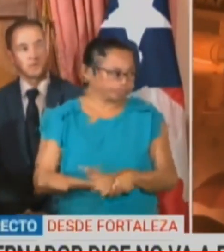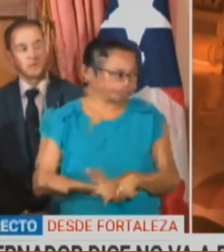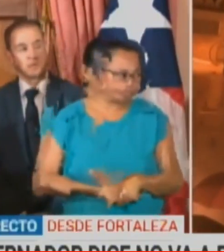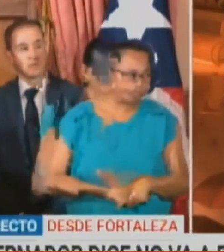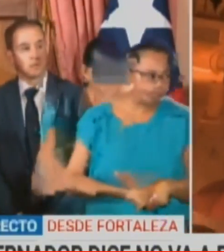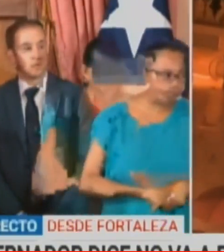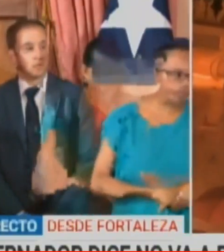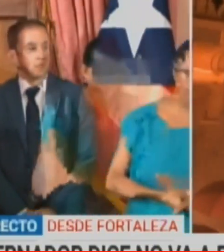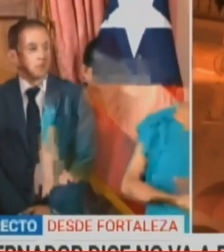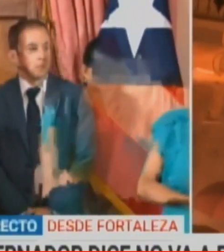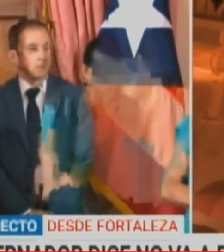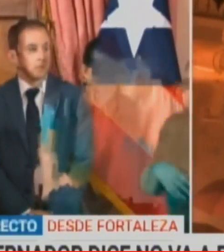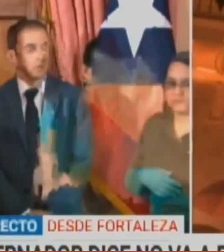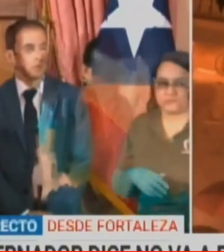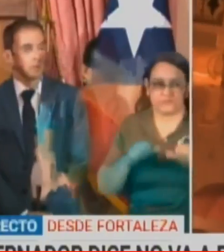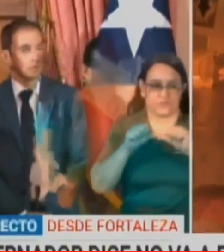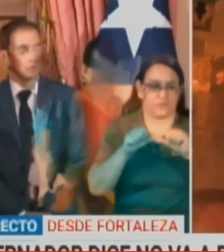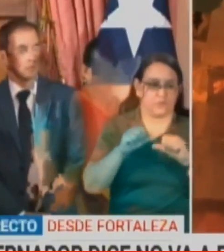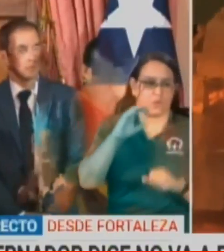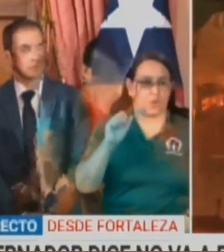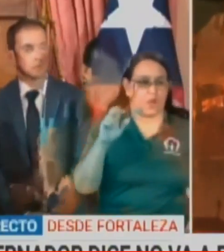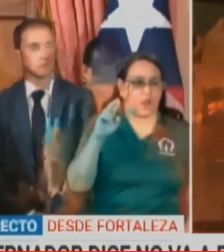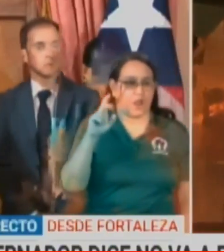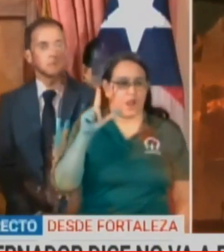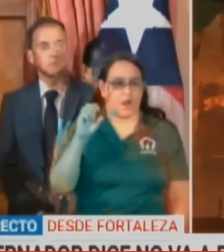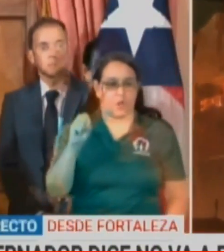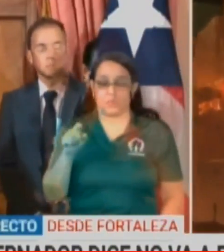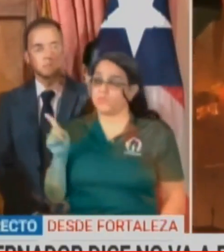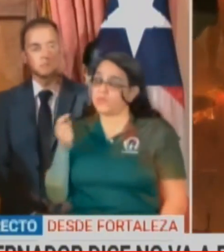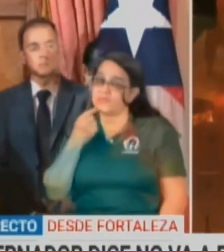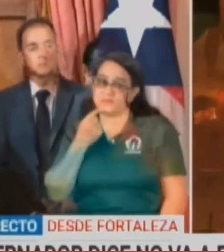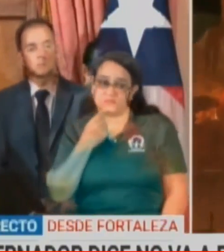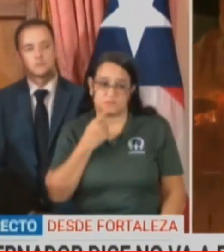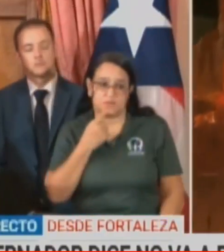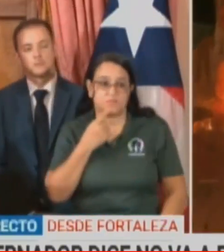TV. Adelante, Carlos. Usted dice que está en